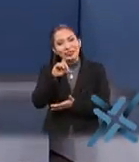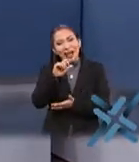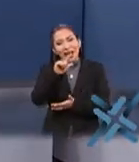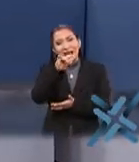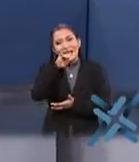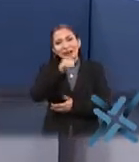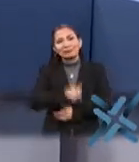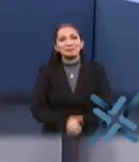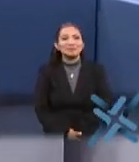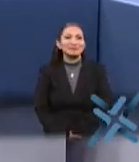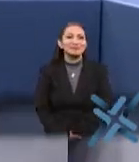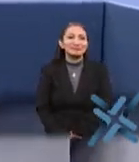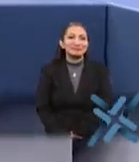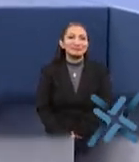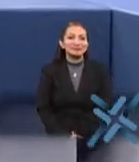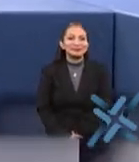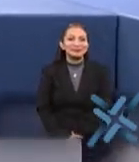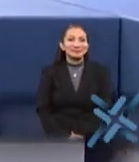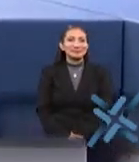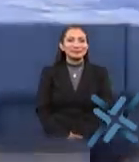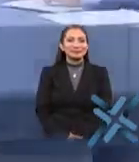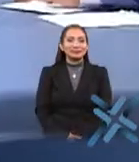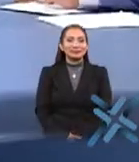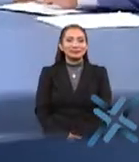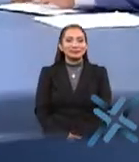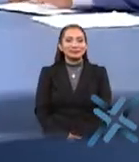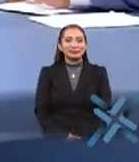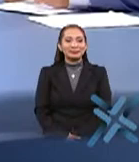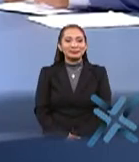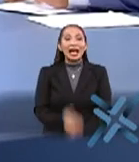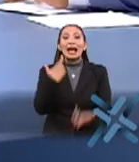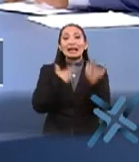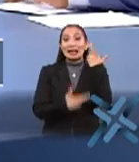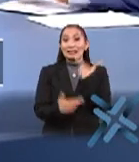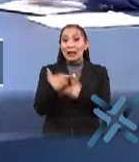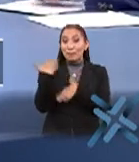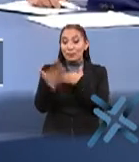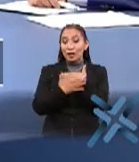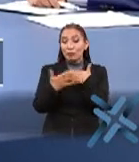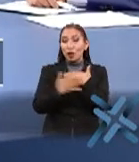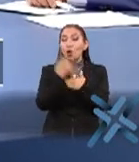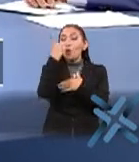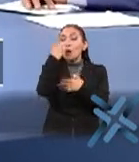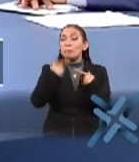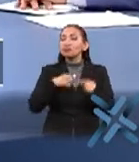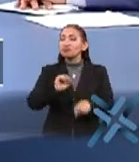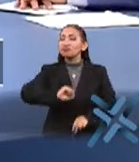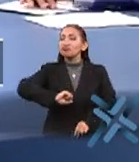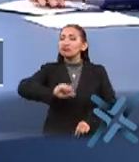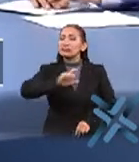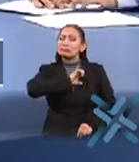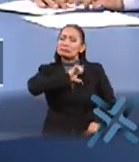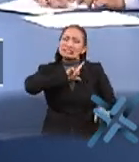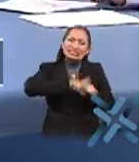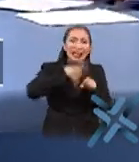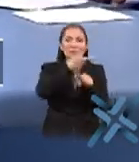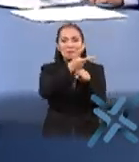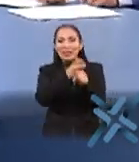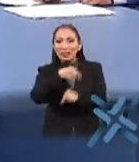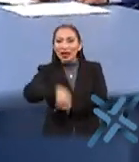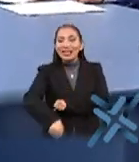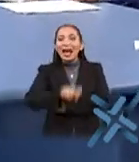Gracias a ustedes. Bueno. Pues al regresar tenemos un invitado muy especial en nuestro